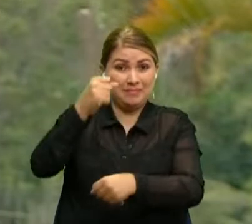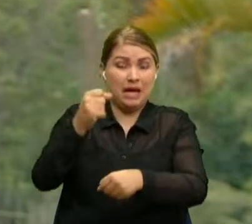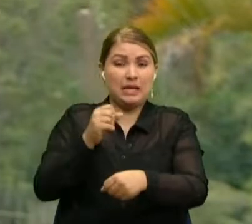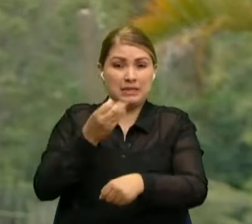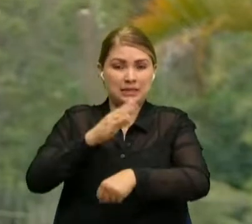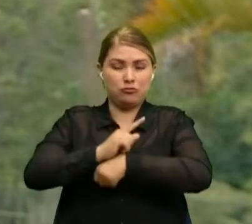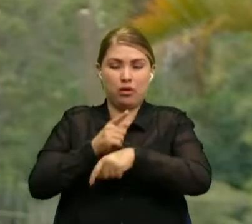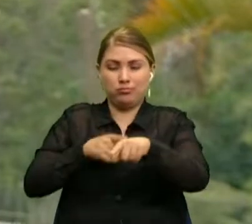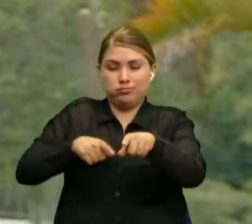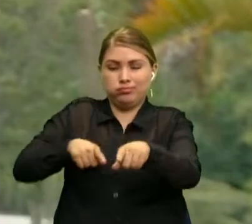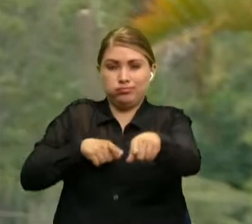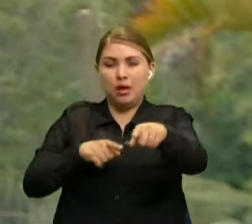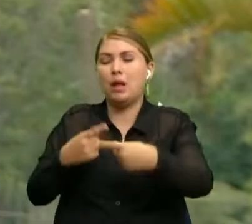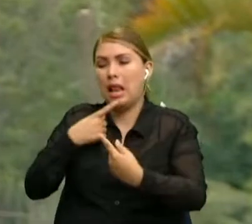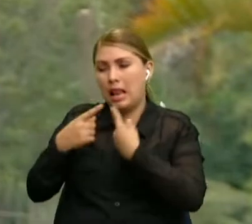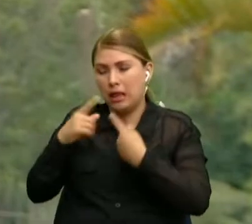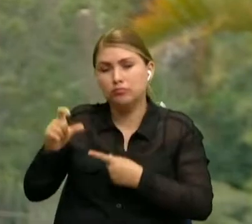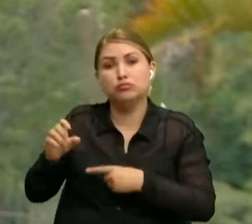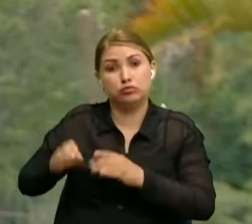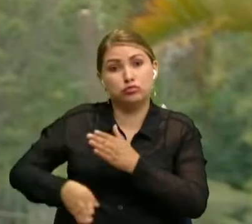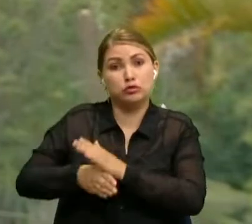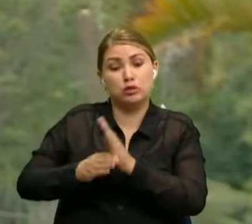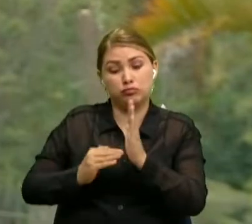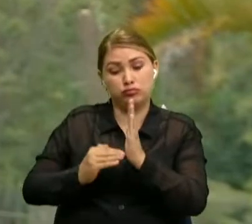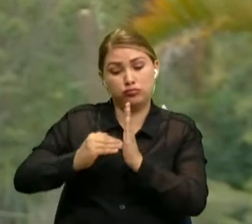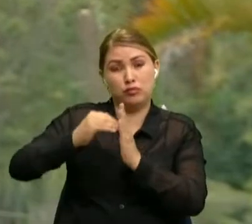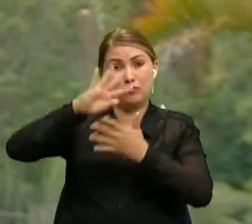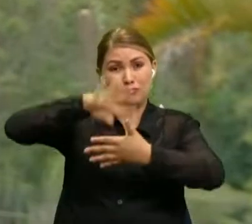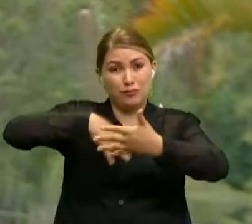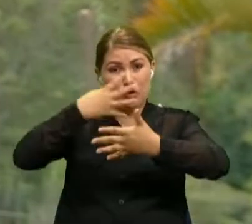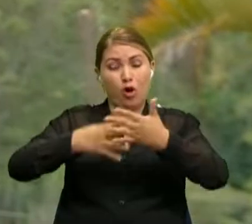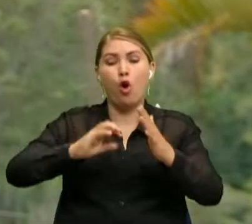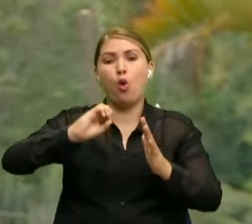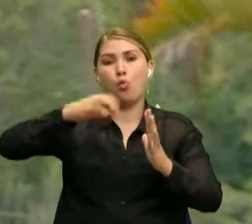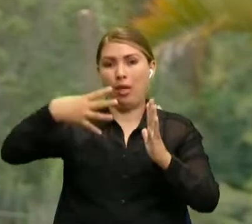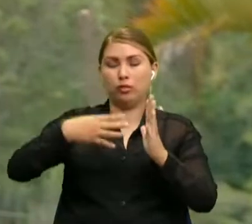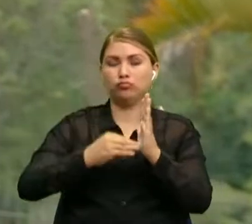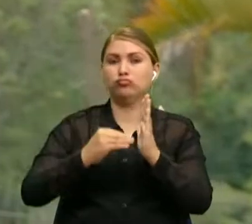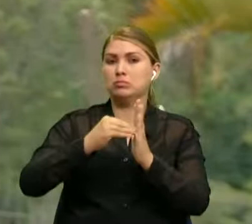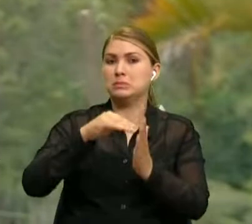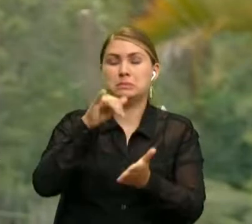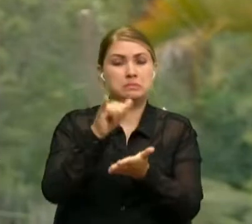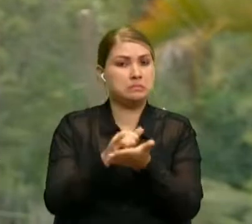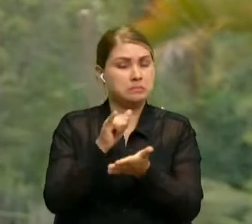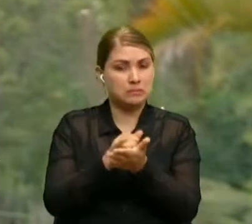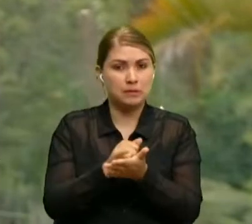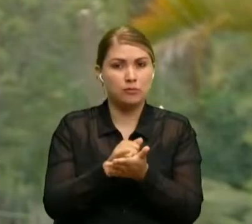con él, por supuesto. Sigue en la casilla 4 de la clasificación general con el mismo